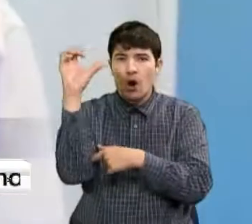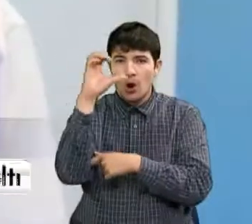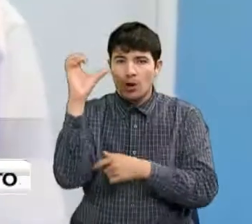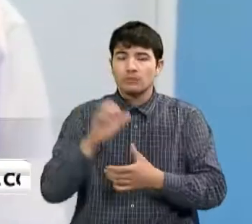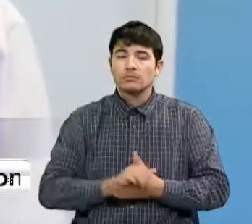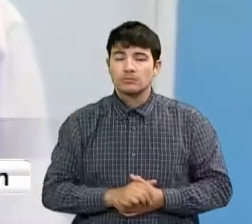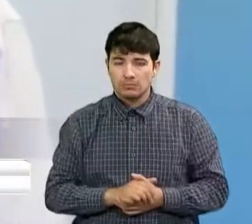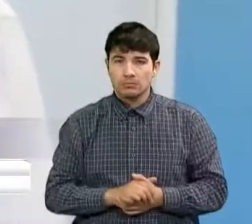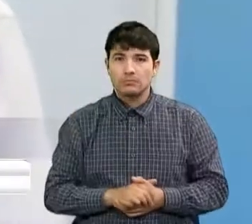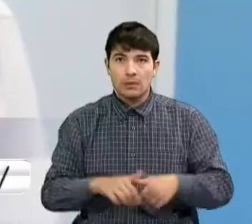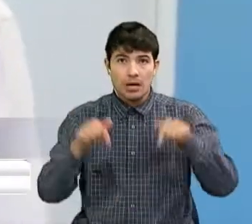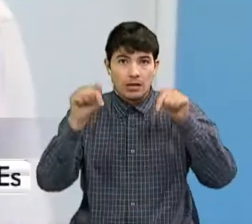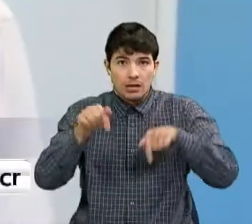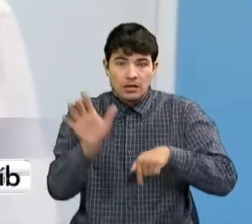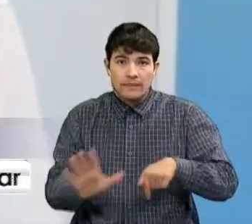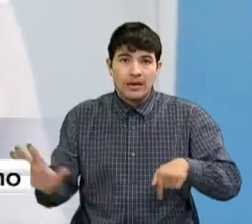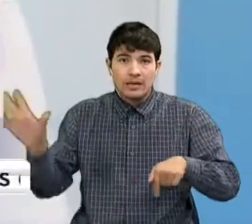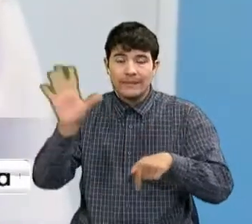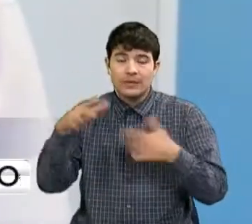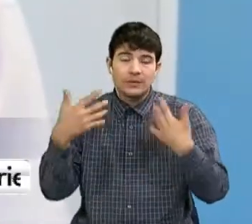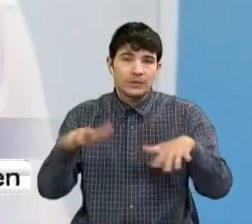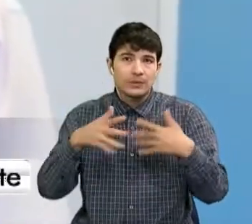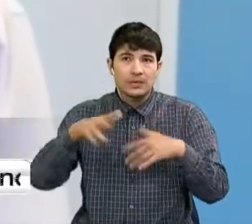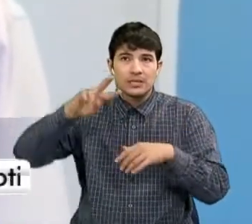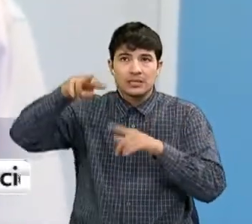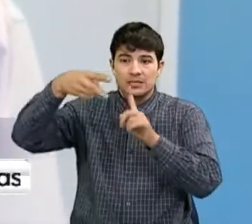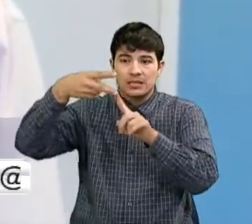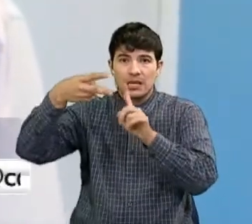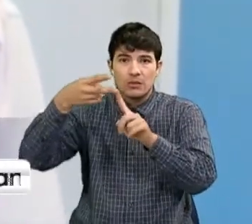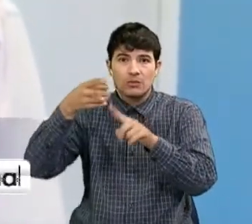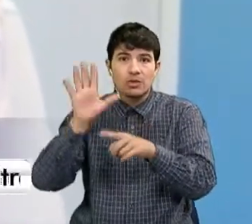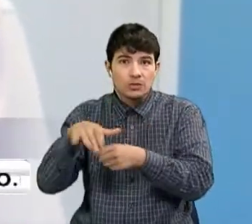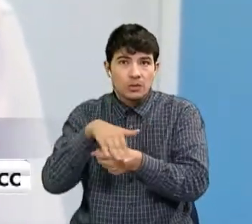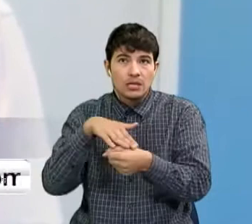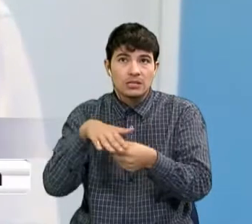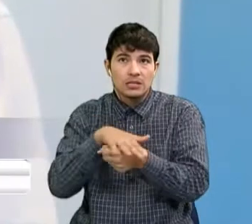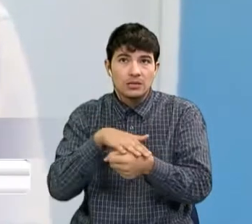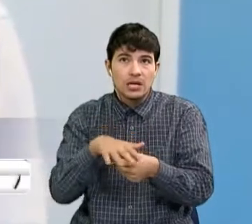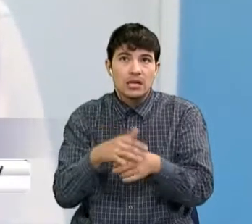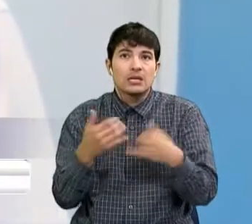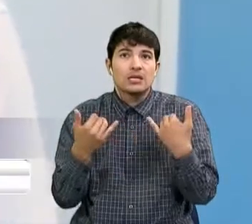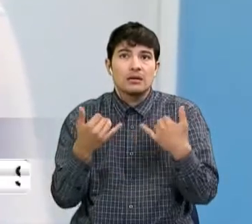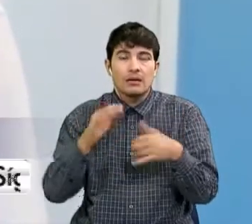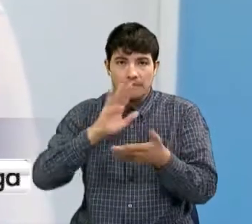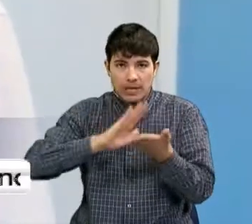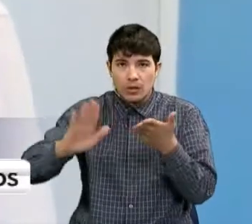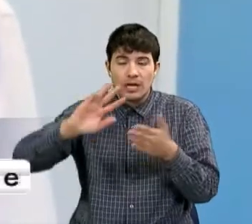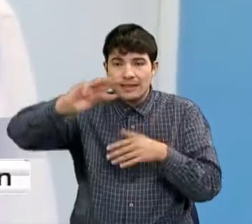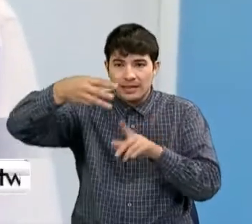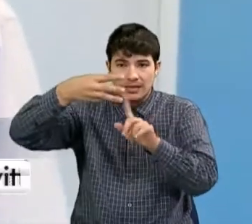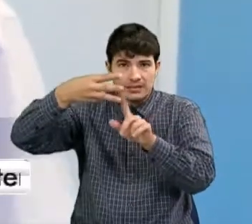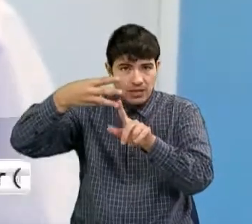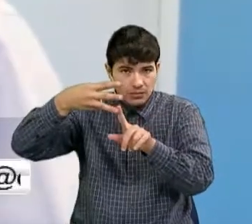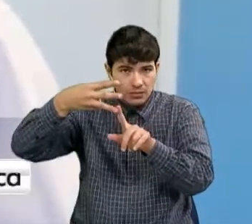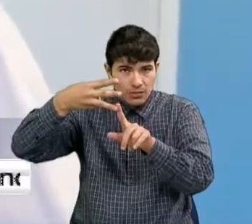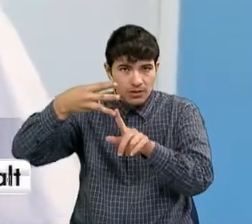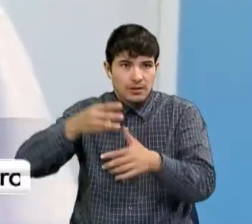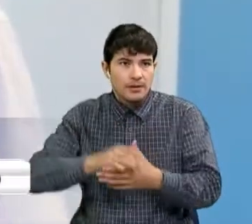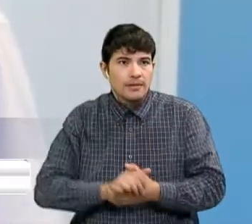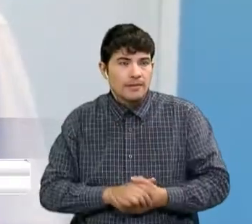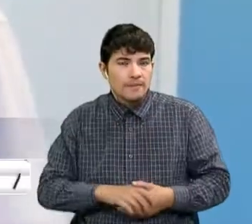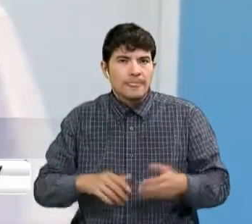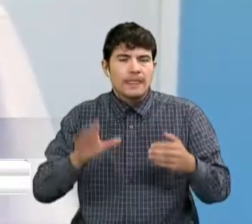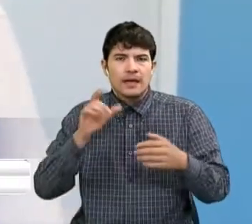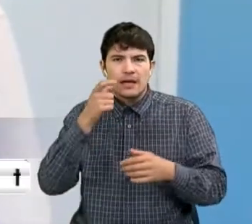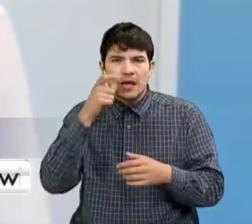departamento está ocupando el deshonroso segundo lugar en esta situación ya perdón tercer lugar está en